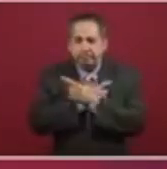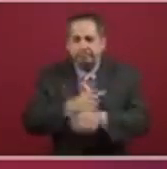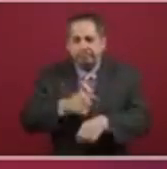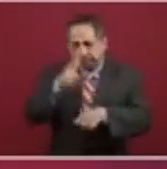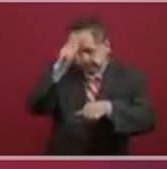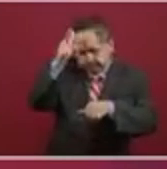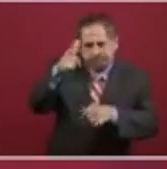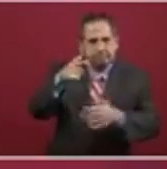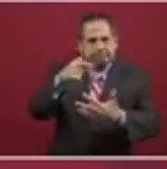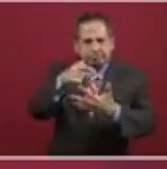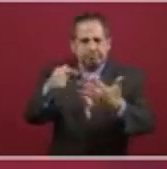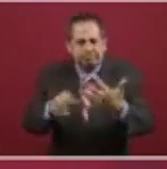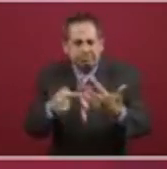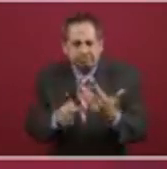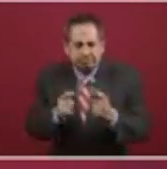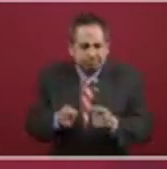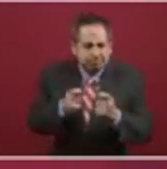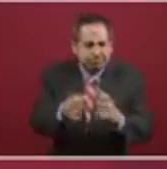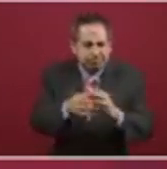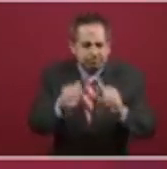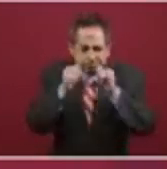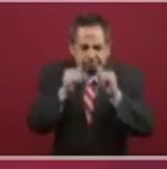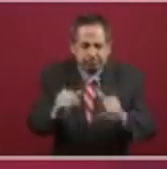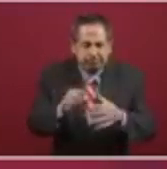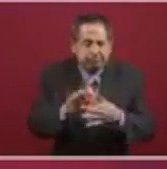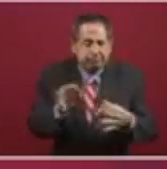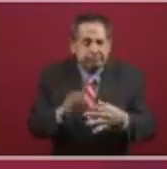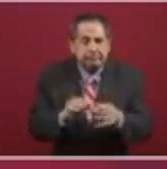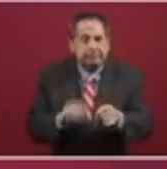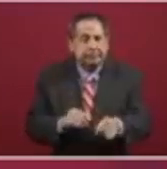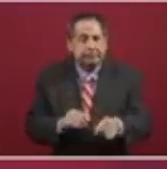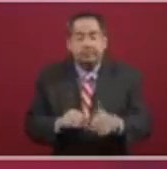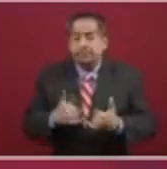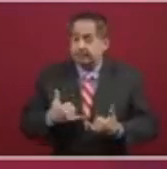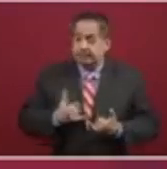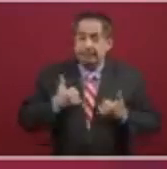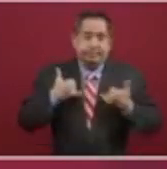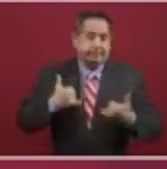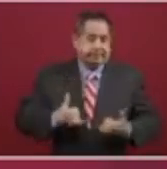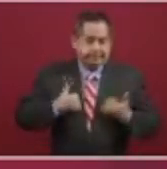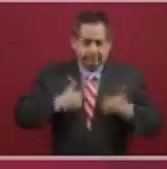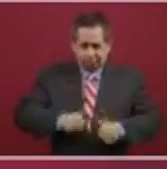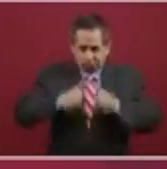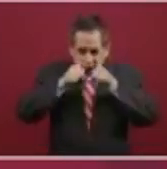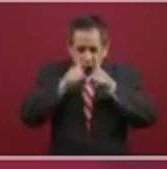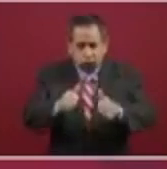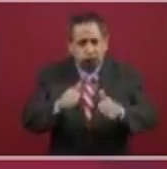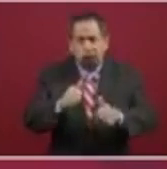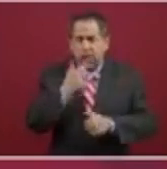se atienda a los jóvenes,